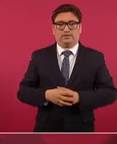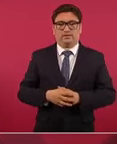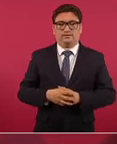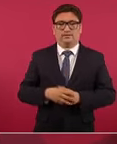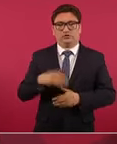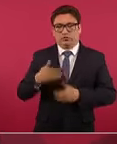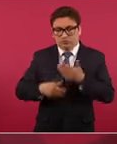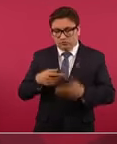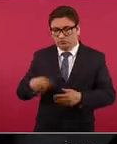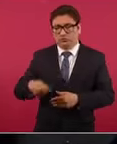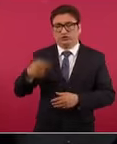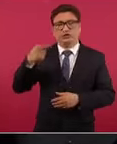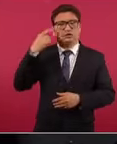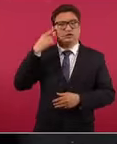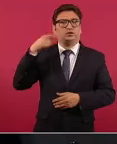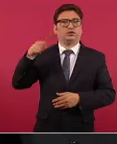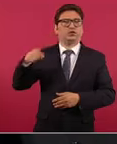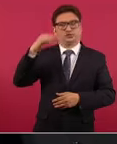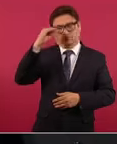pues lo pensó